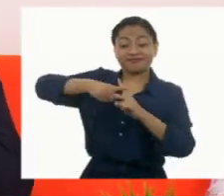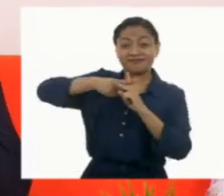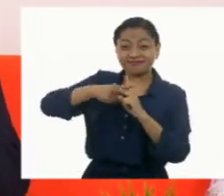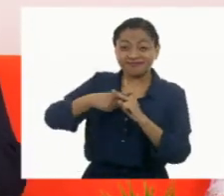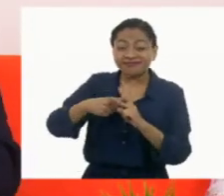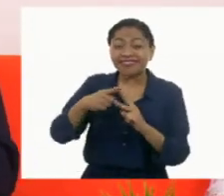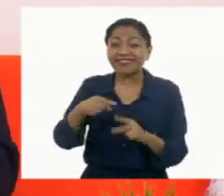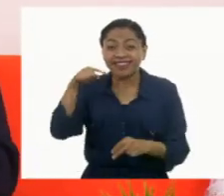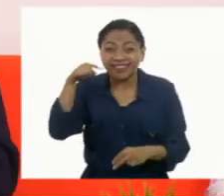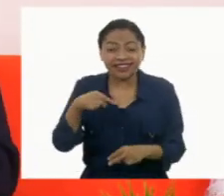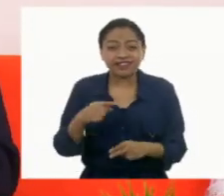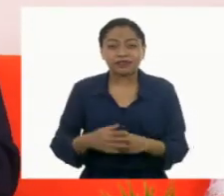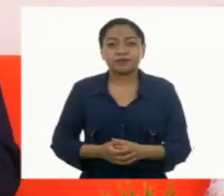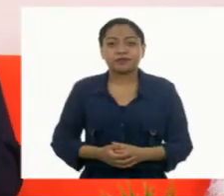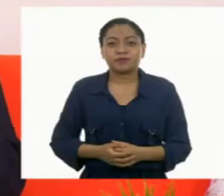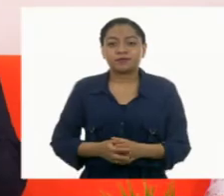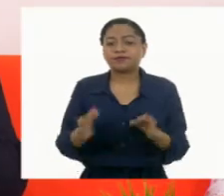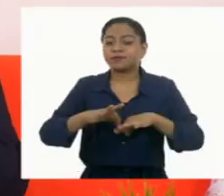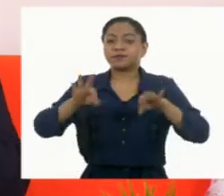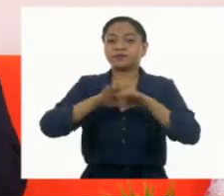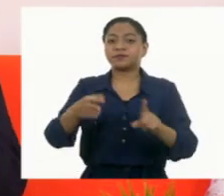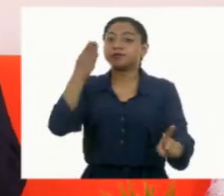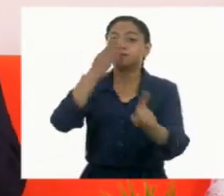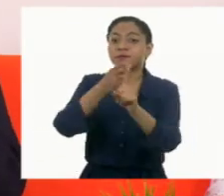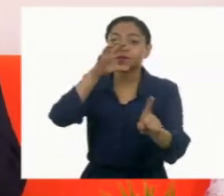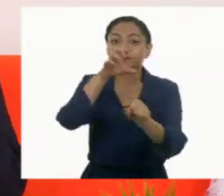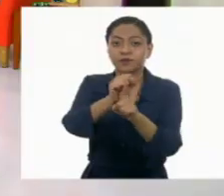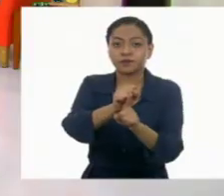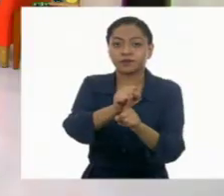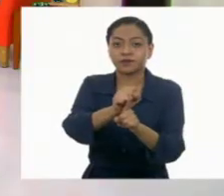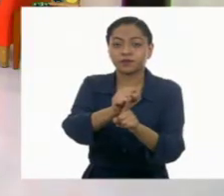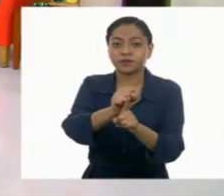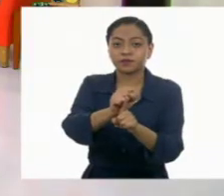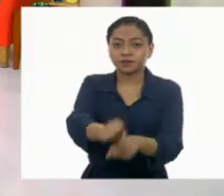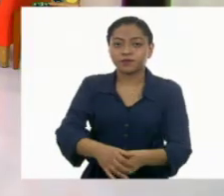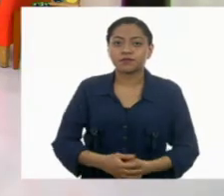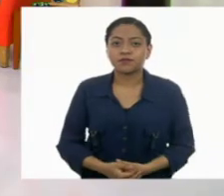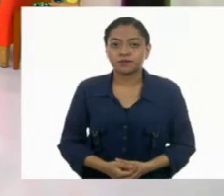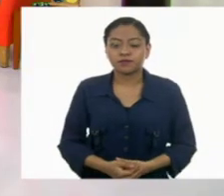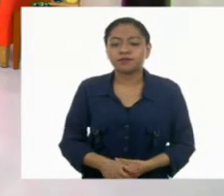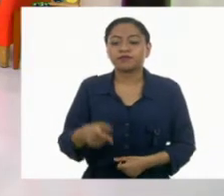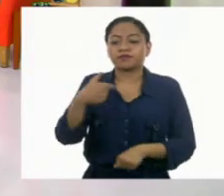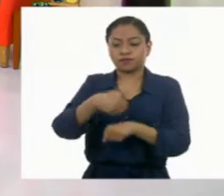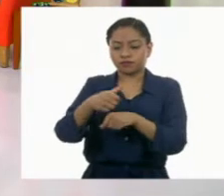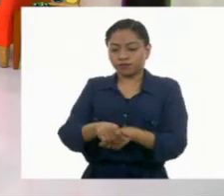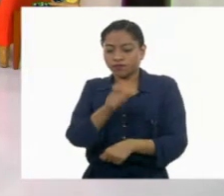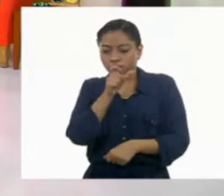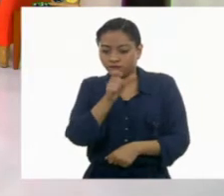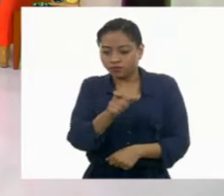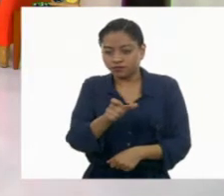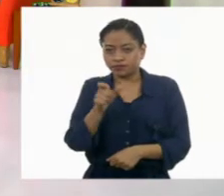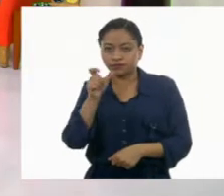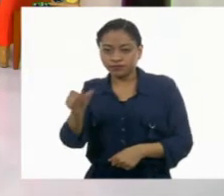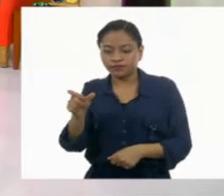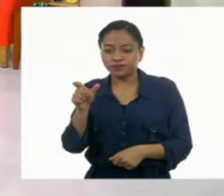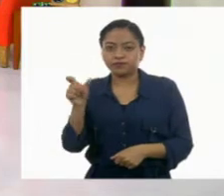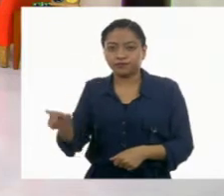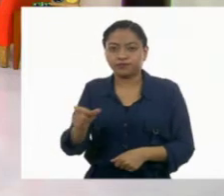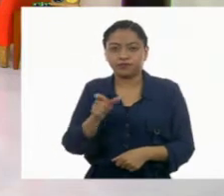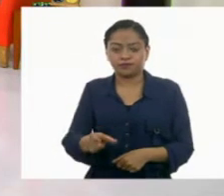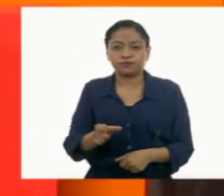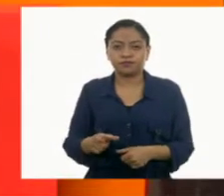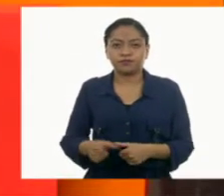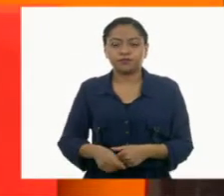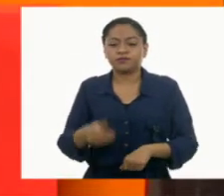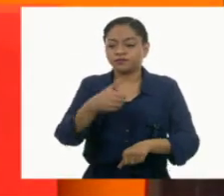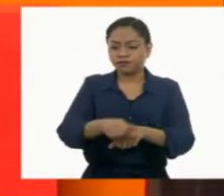tenemos que centrarnos en poder que los chicos se apropien de, por ejemplo, cantidad, de posición